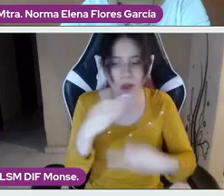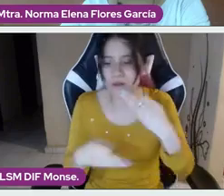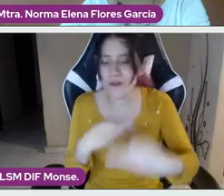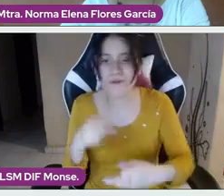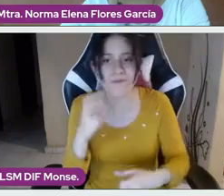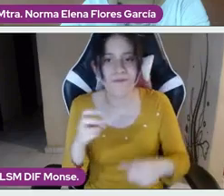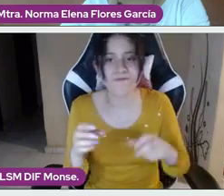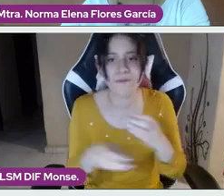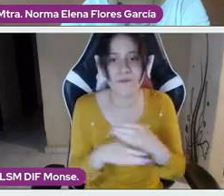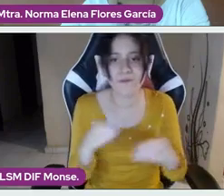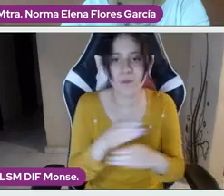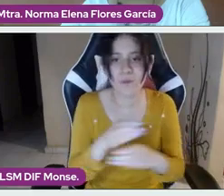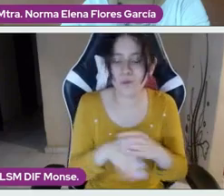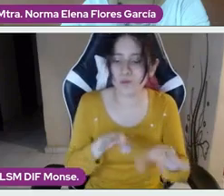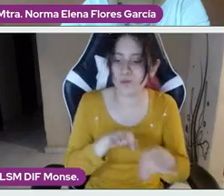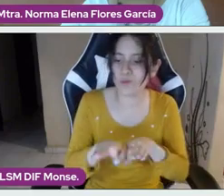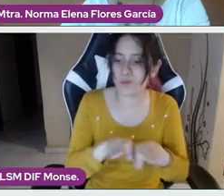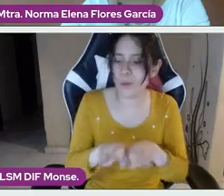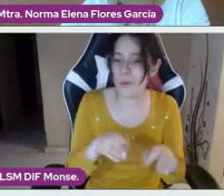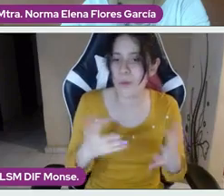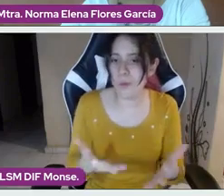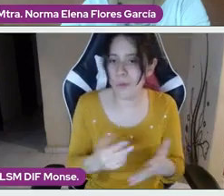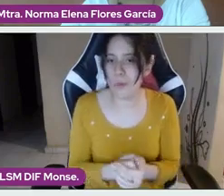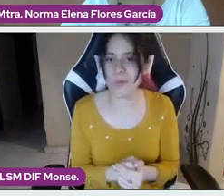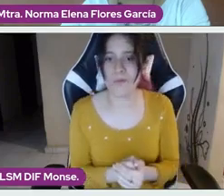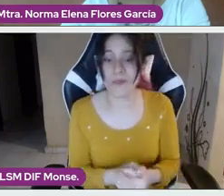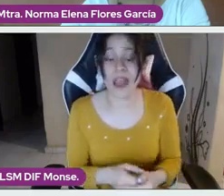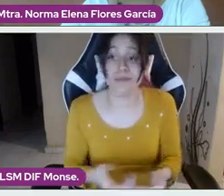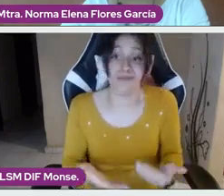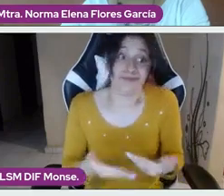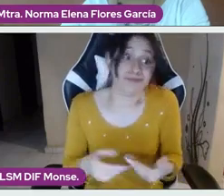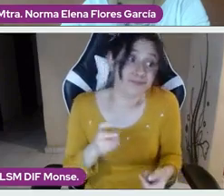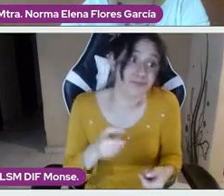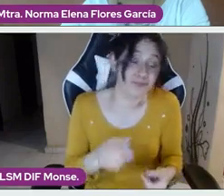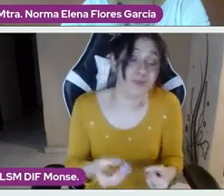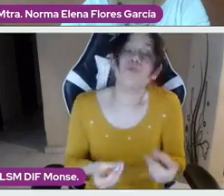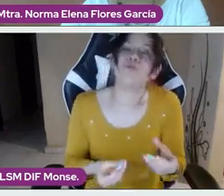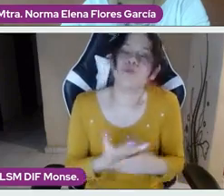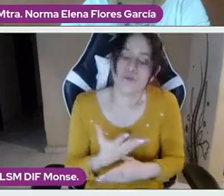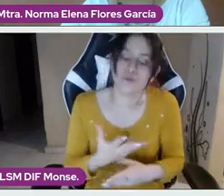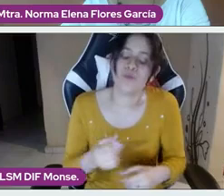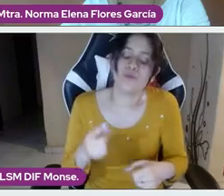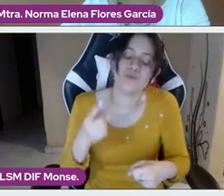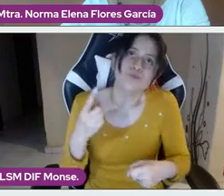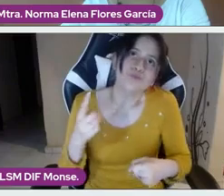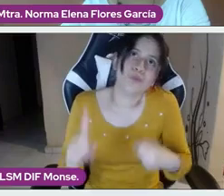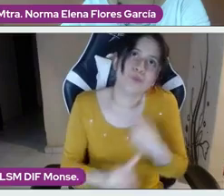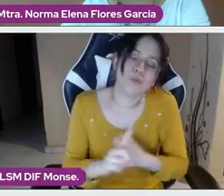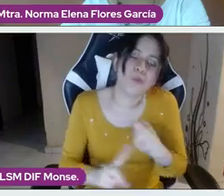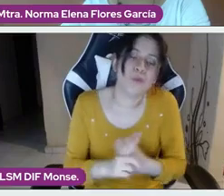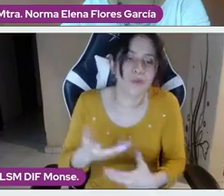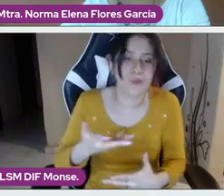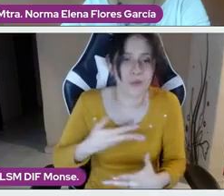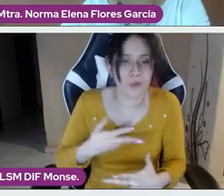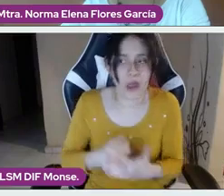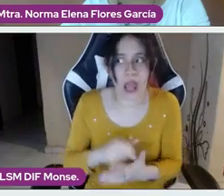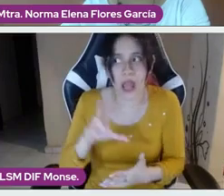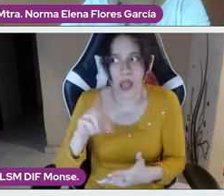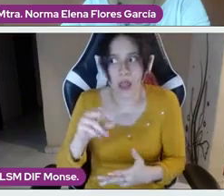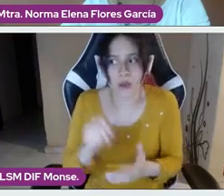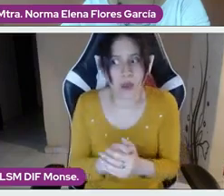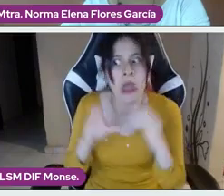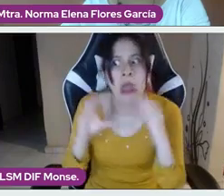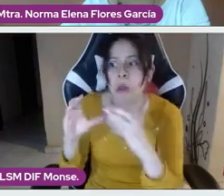poder acomodarme, para poder enfrentar la situación, y así lo estoy viviendo. Y no ir cubriendo, ¿no? En